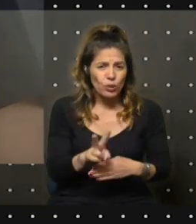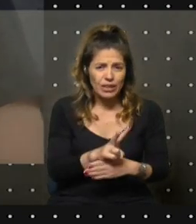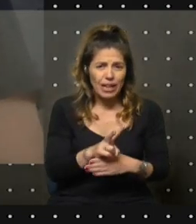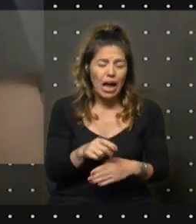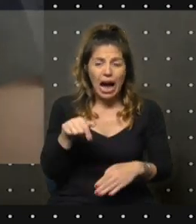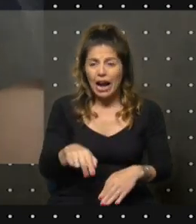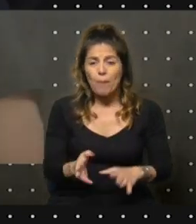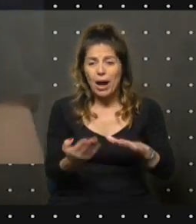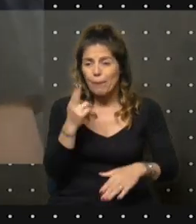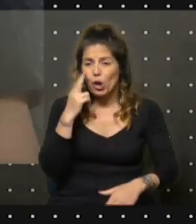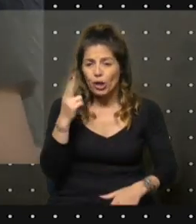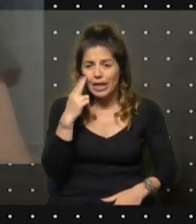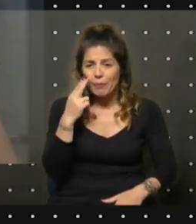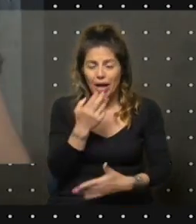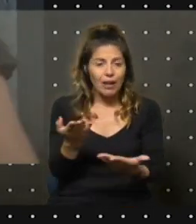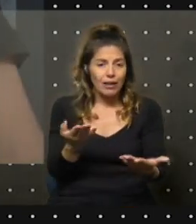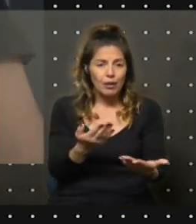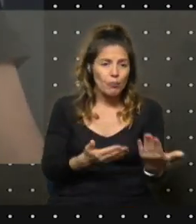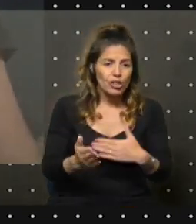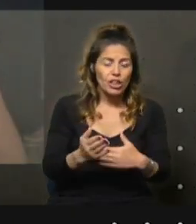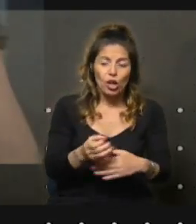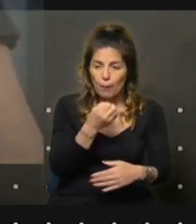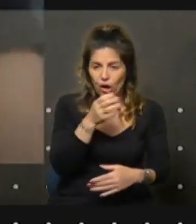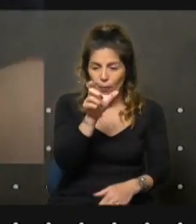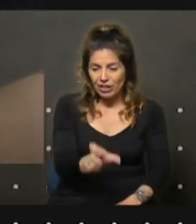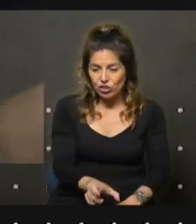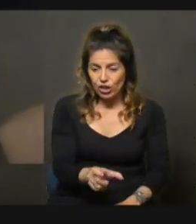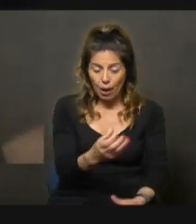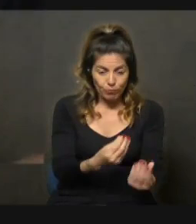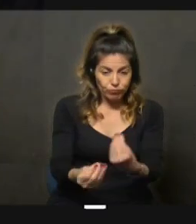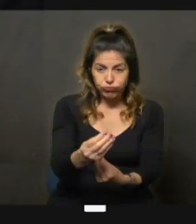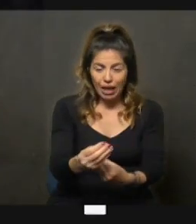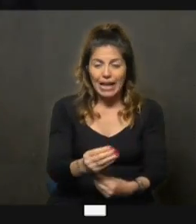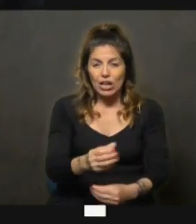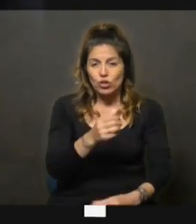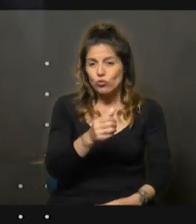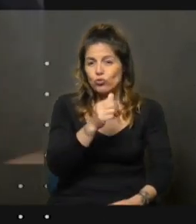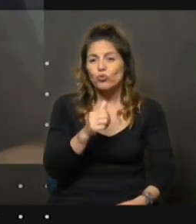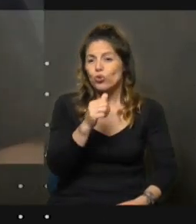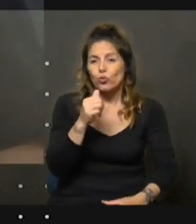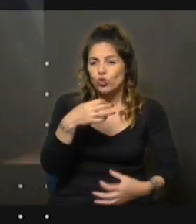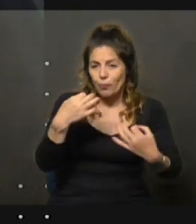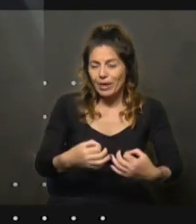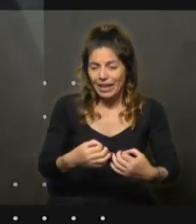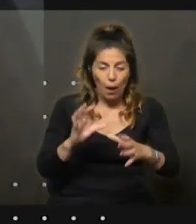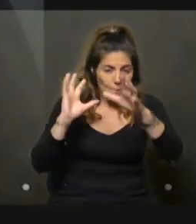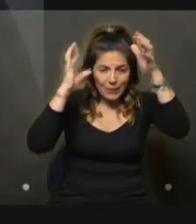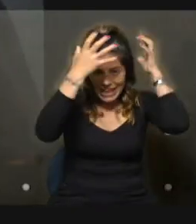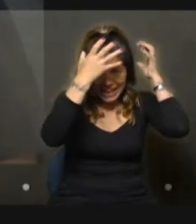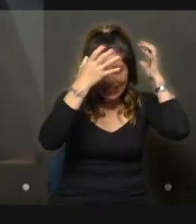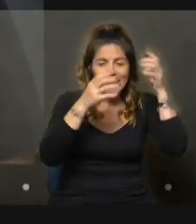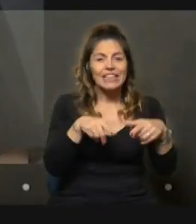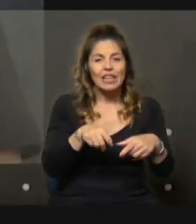aqueja y bueno estaríamos poniendo a los más indicados para la solu digamos economista de la t de Javier m y alguien como Victoria